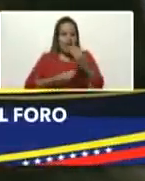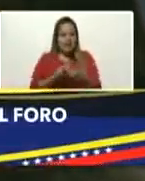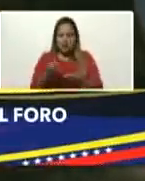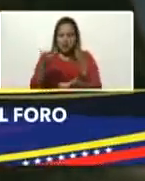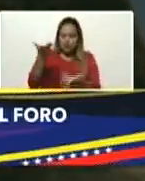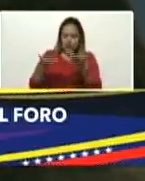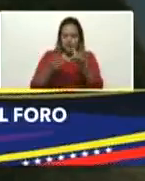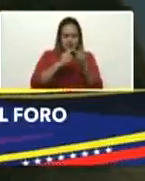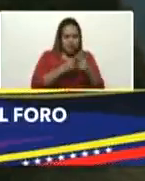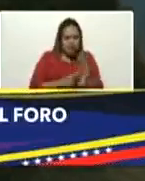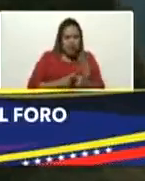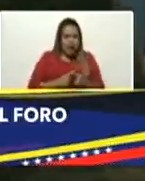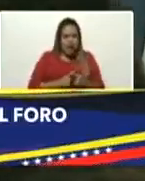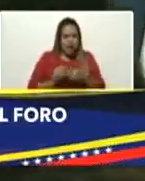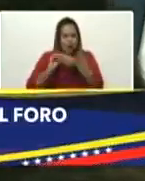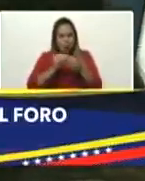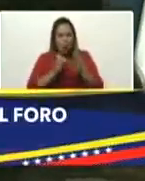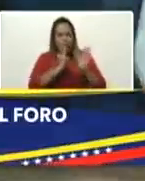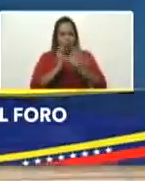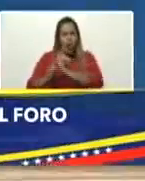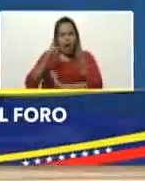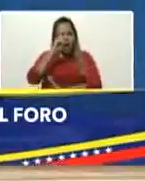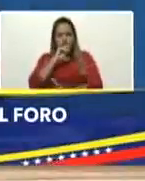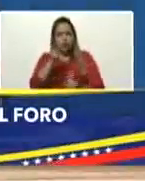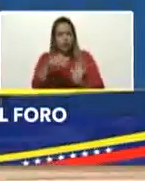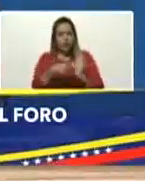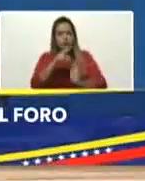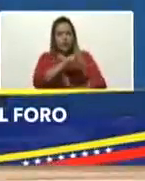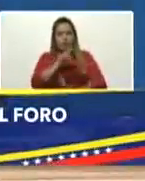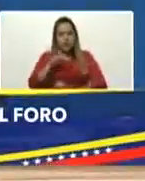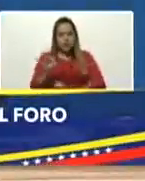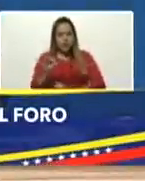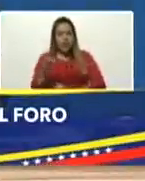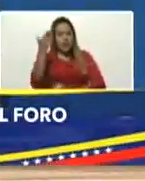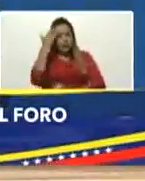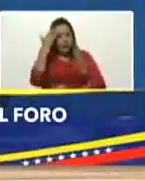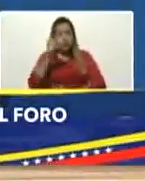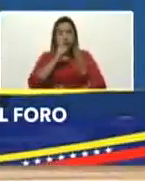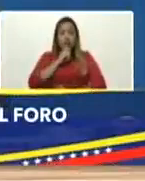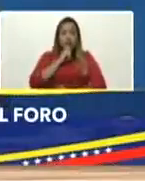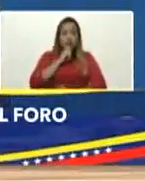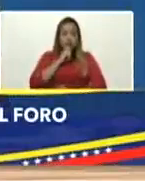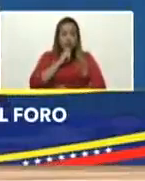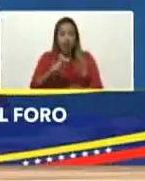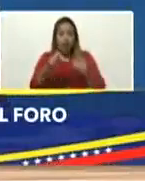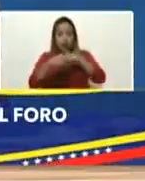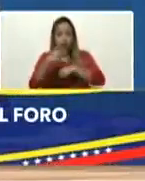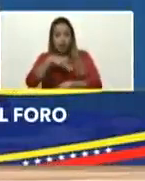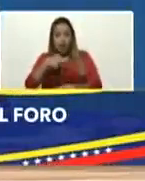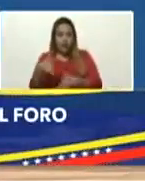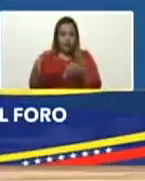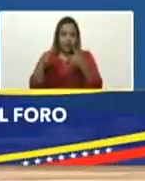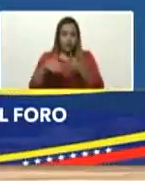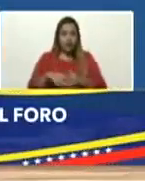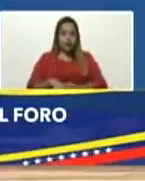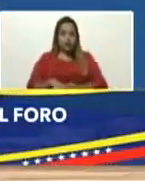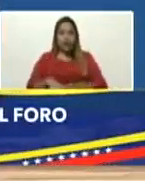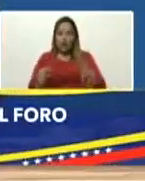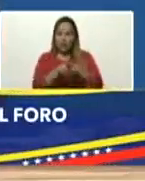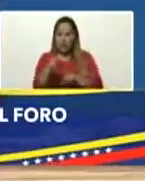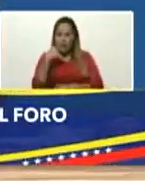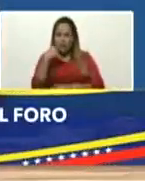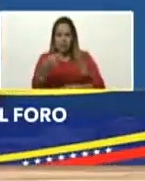balance, planear el 2023 enfrentando los desafíos y planeando nuestras victorias. Como decía